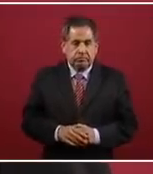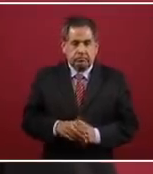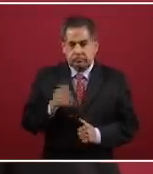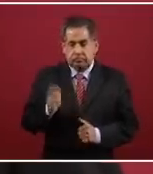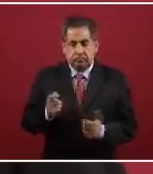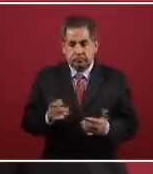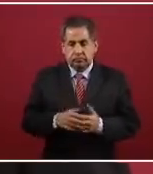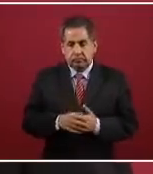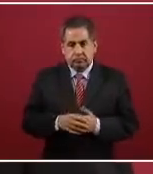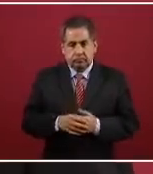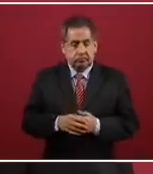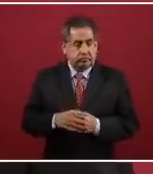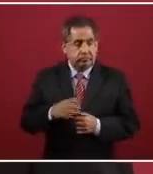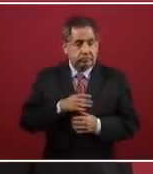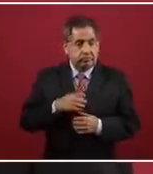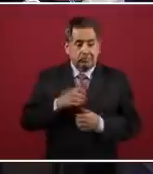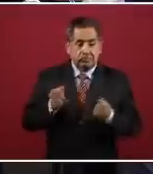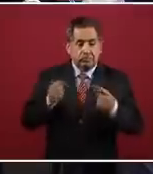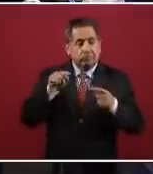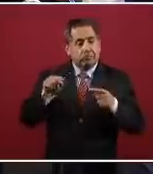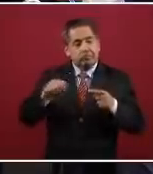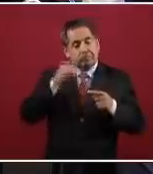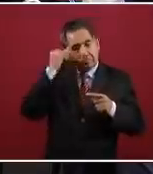porque existe esa